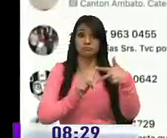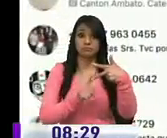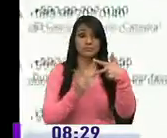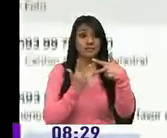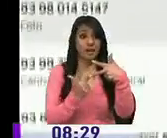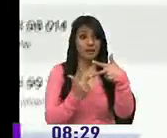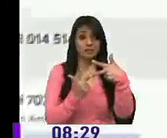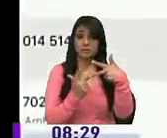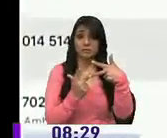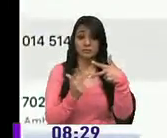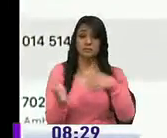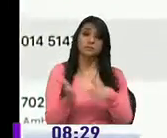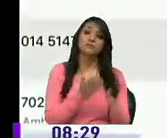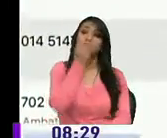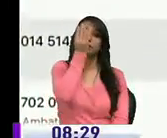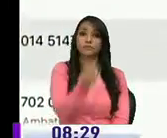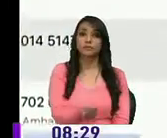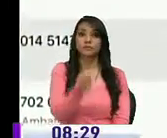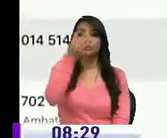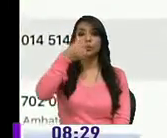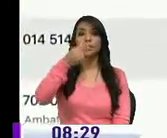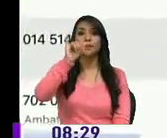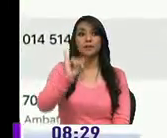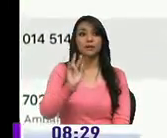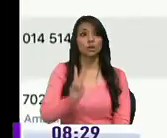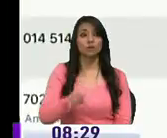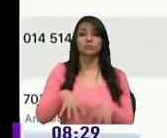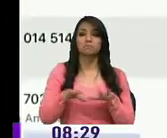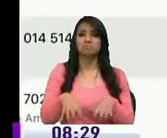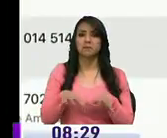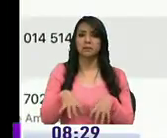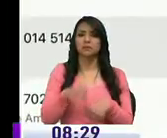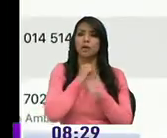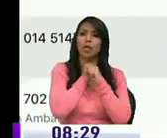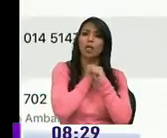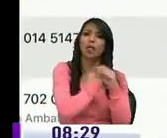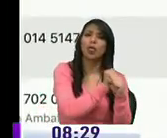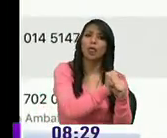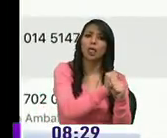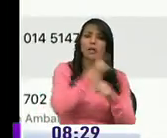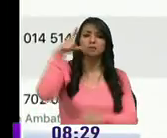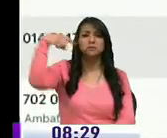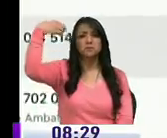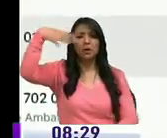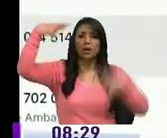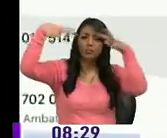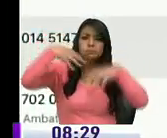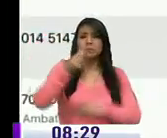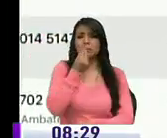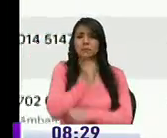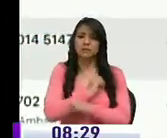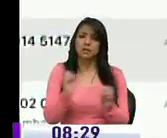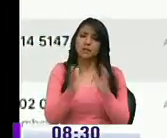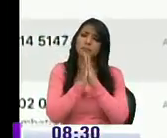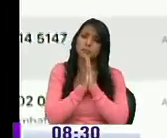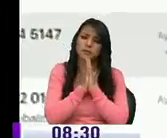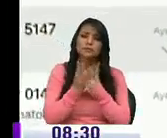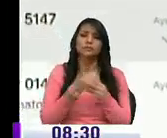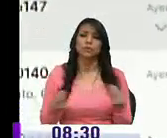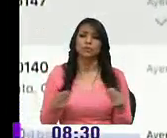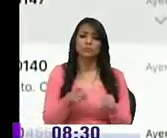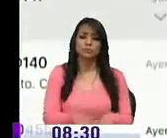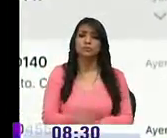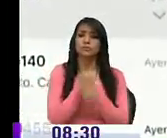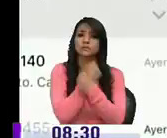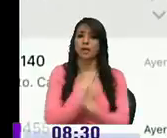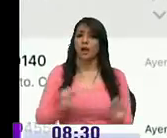rapidito. Buenos días, esto es en Guamaní, 2 peludos que les tienen amarrados en el sol y el agua, sin comida. A ver si hacen algo, por favor, para que rescaten